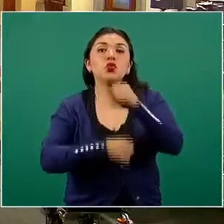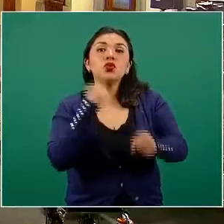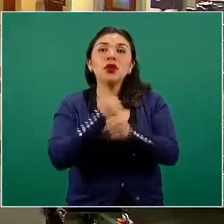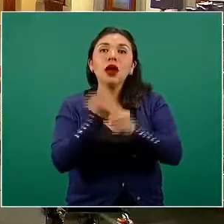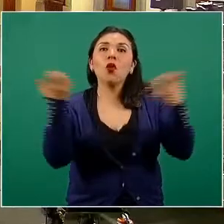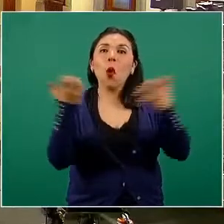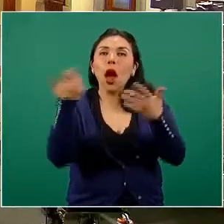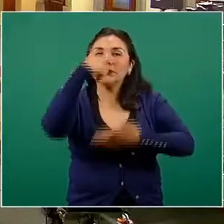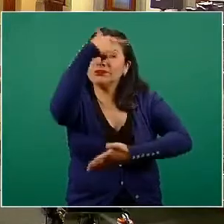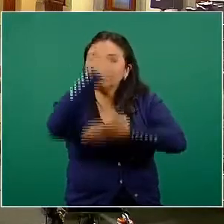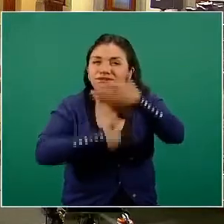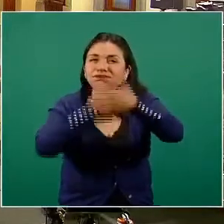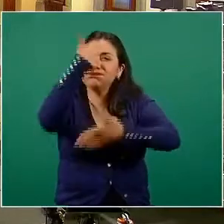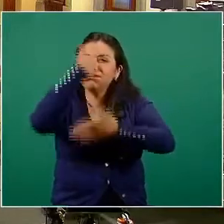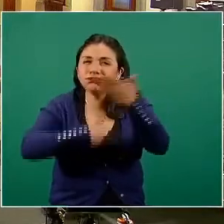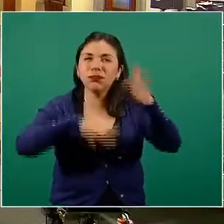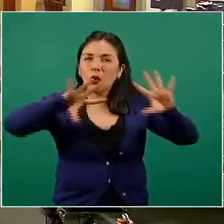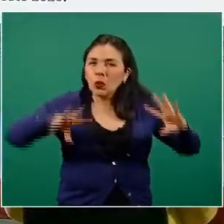poder